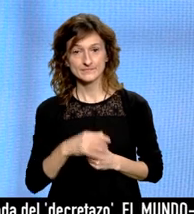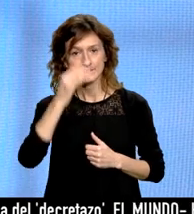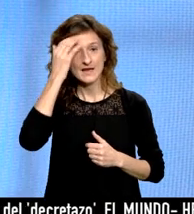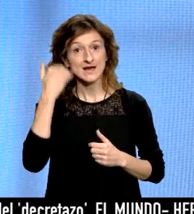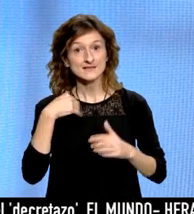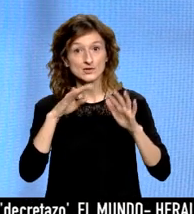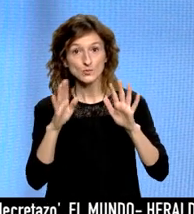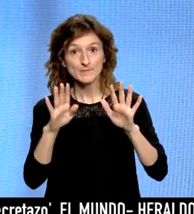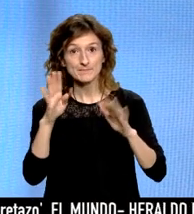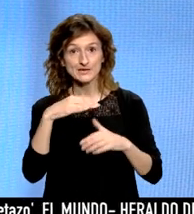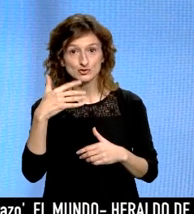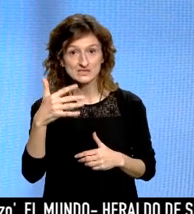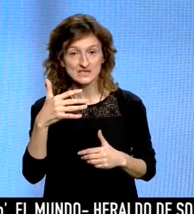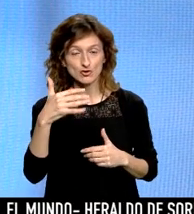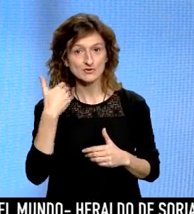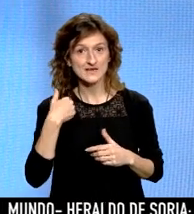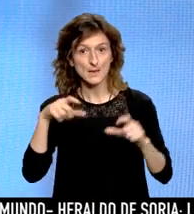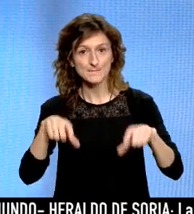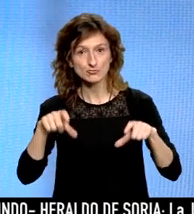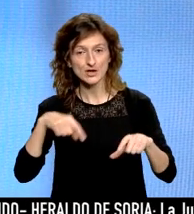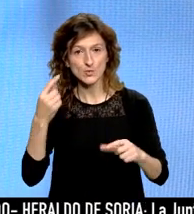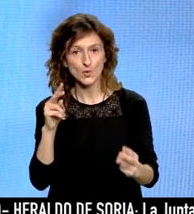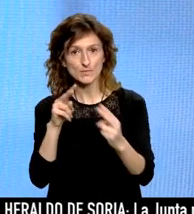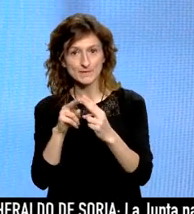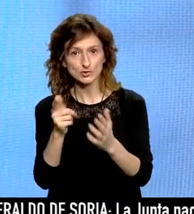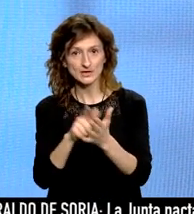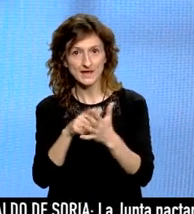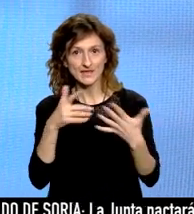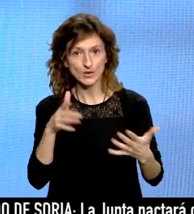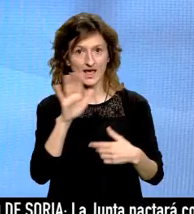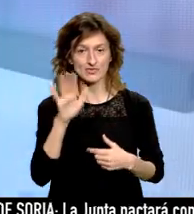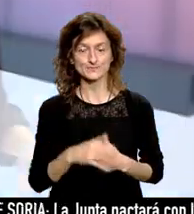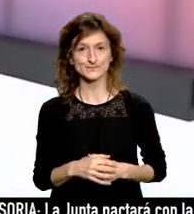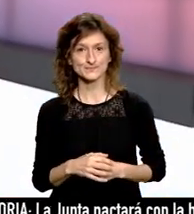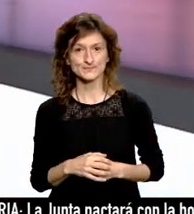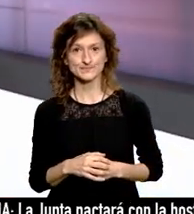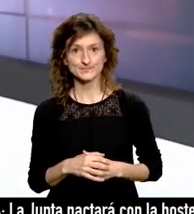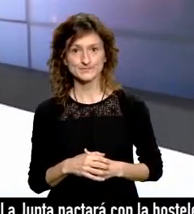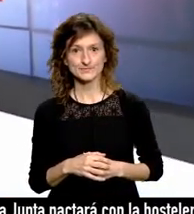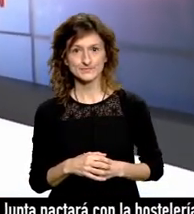Alcanzamos así las 9 menos 5 de la mañana, hacemos una pausa y volvemos con toda la actualidad. Hasta ahora.